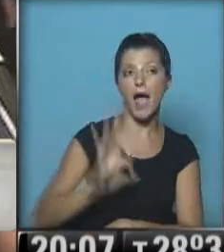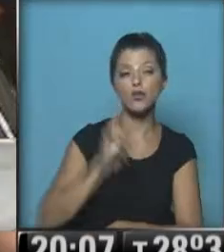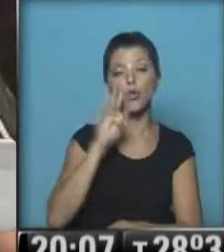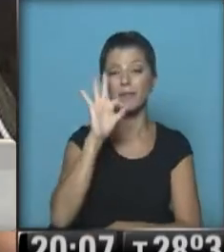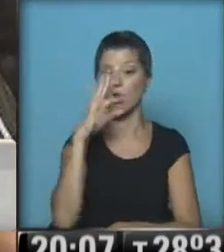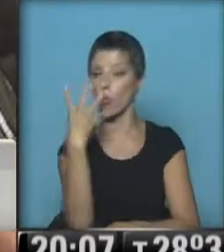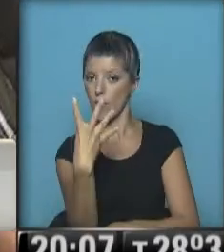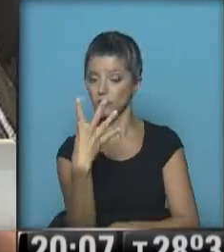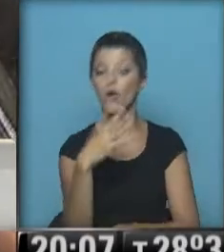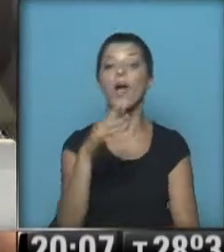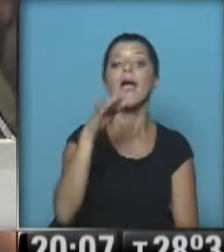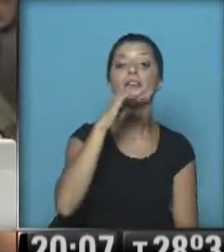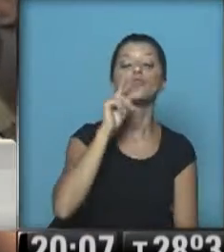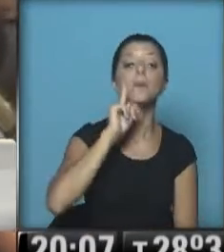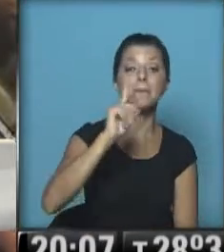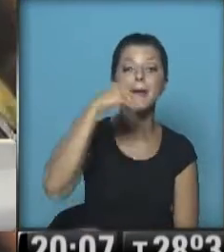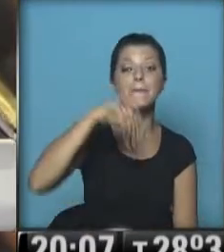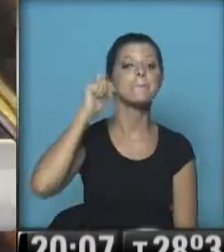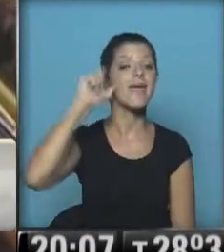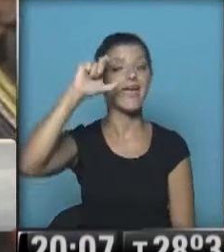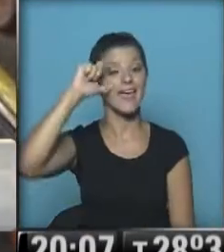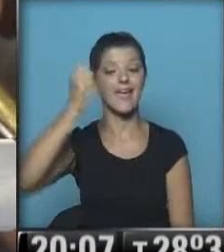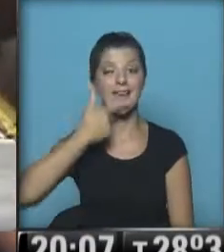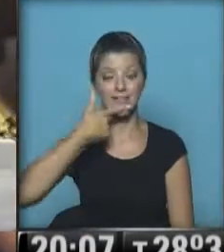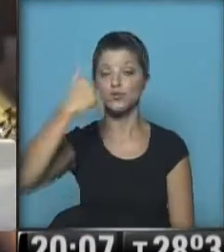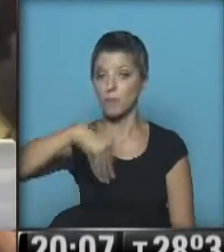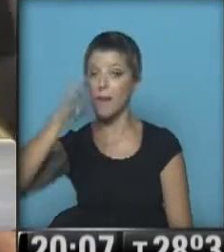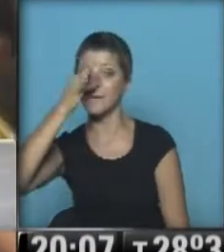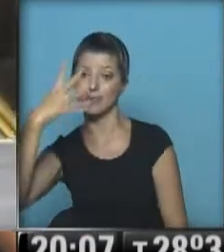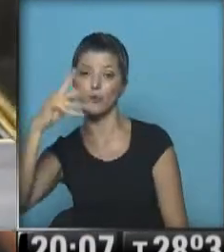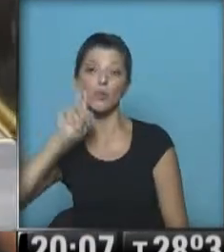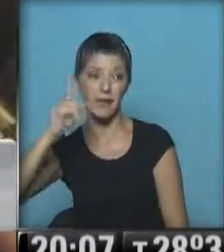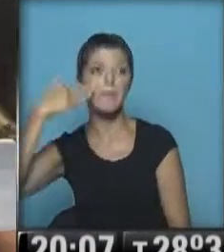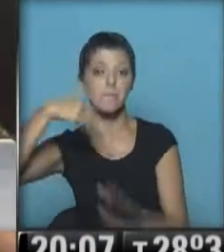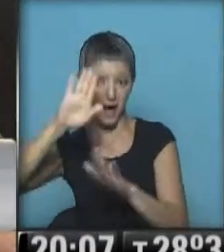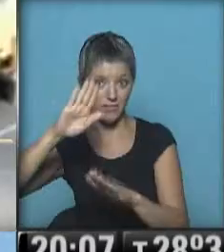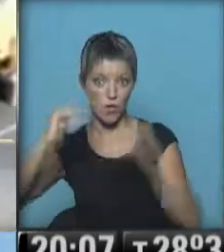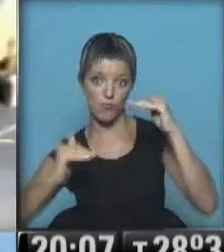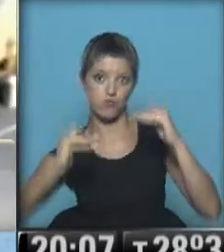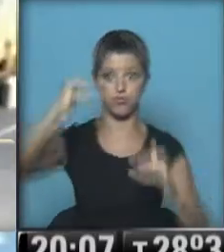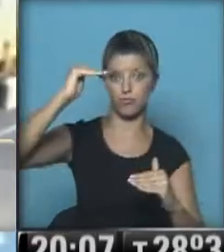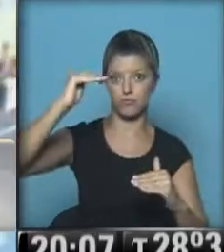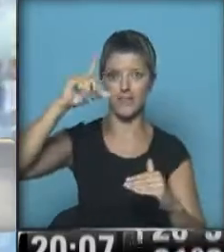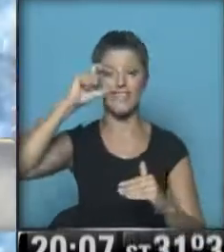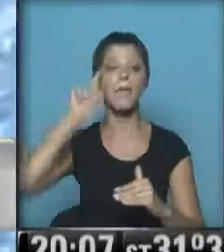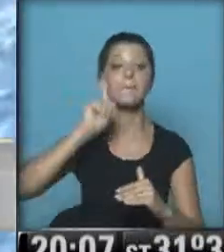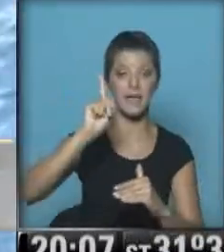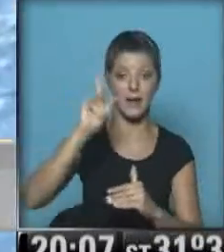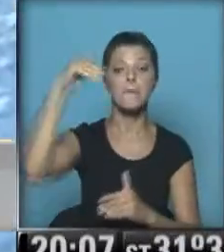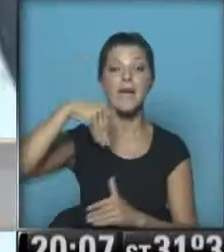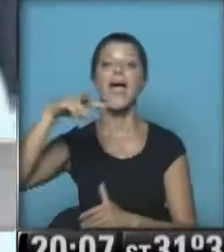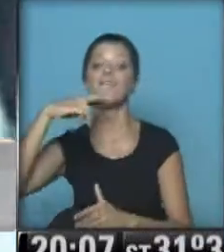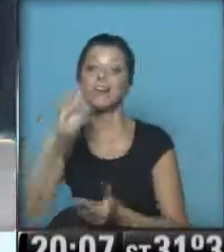2004 14.000 megas y hoy está cerca de los 24.000, pasó los 24.000 megas. O sea, se agregaron 10.000 megavatios